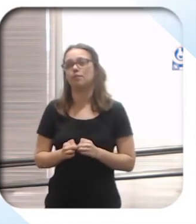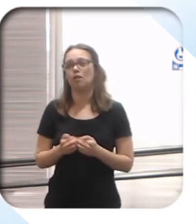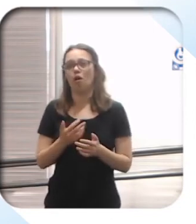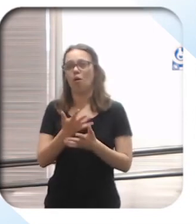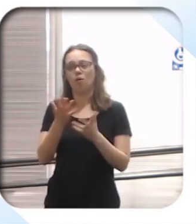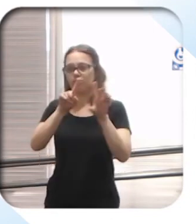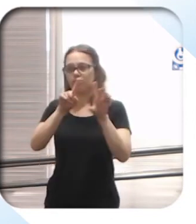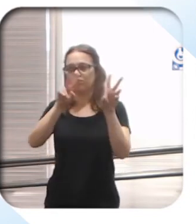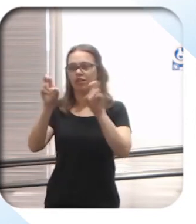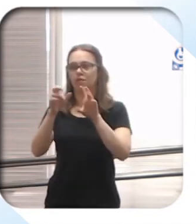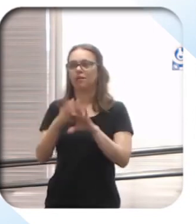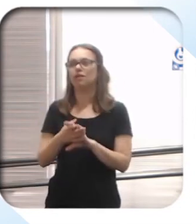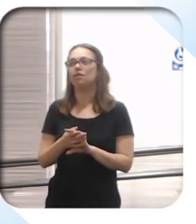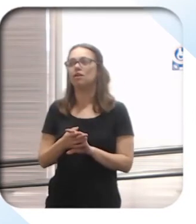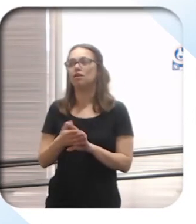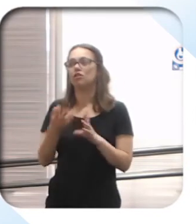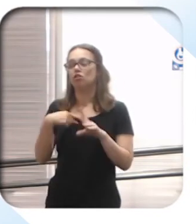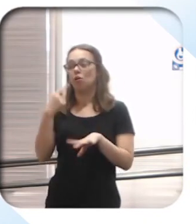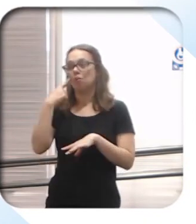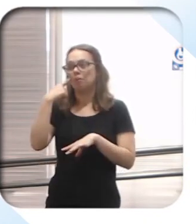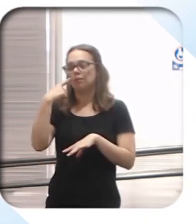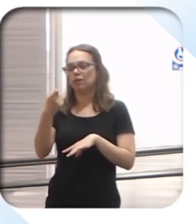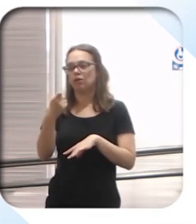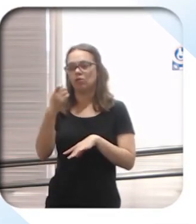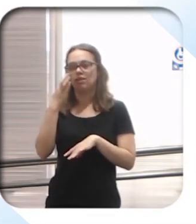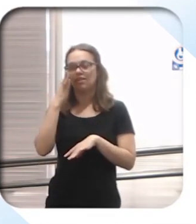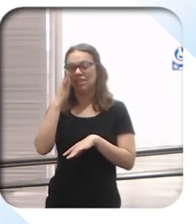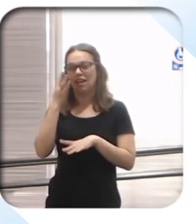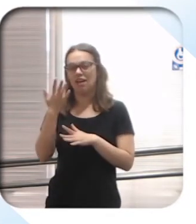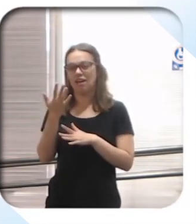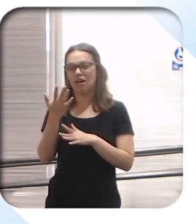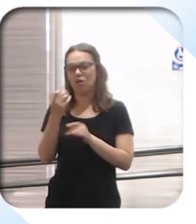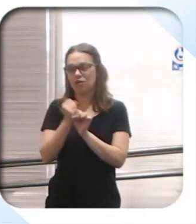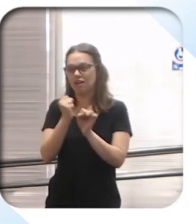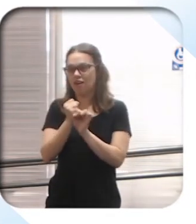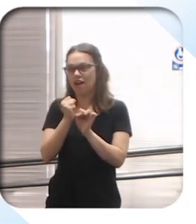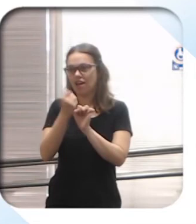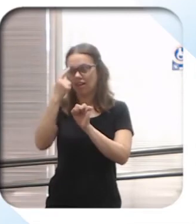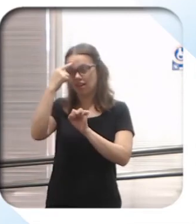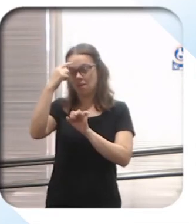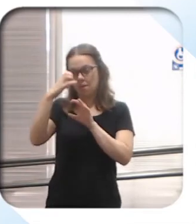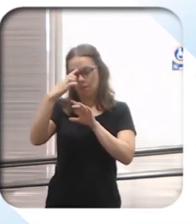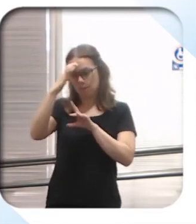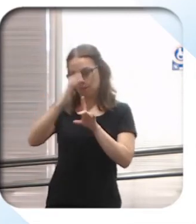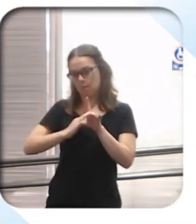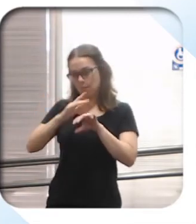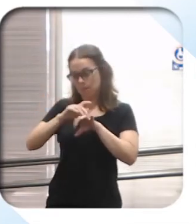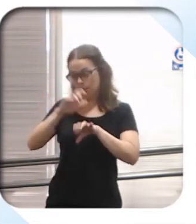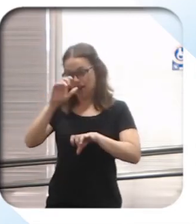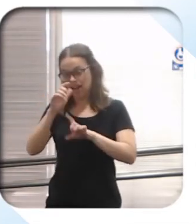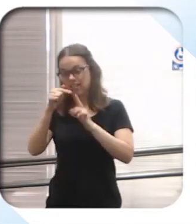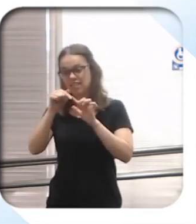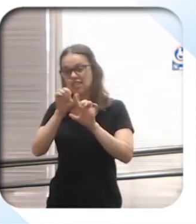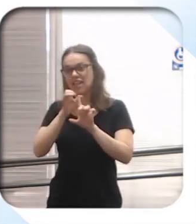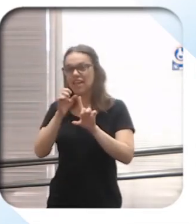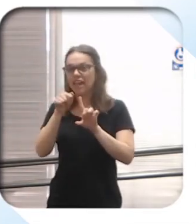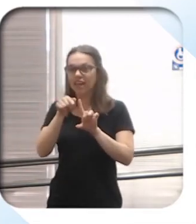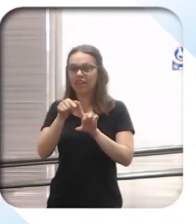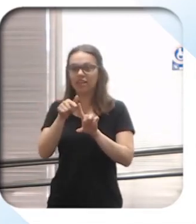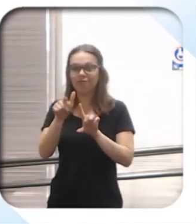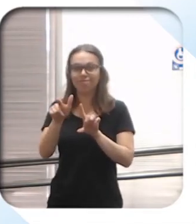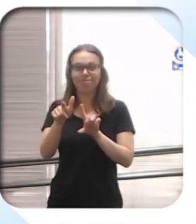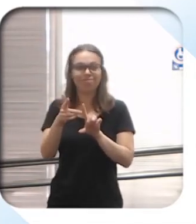con todo esto. Me vi la necesidad cuando empecé a trabajar con la parálisis cerebral y con Roosevelt de que no